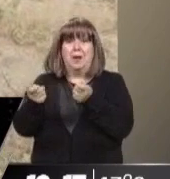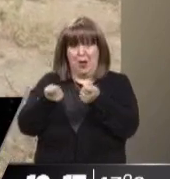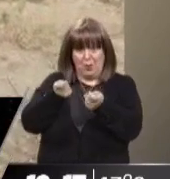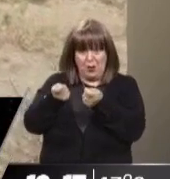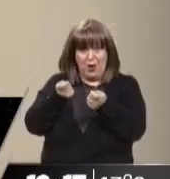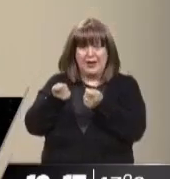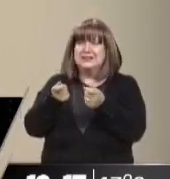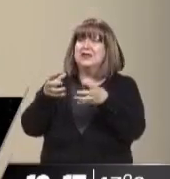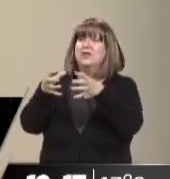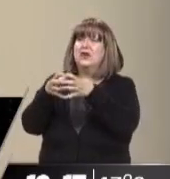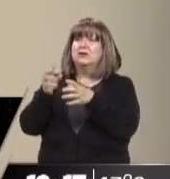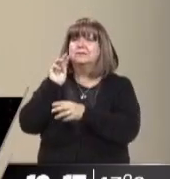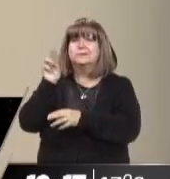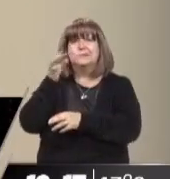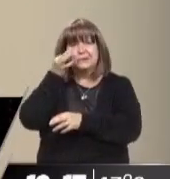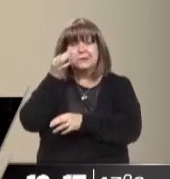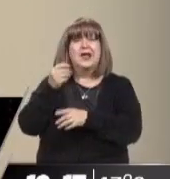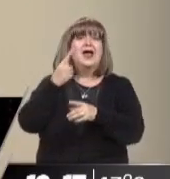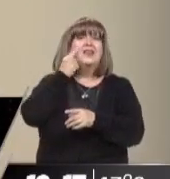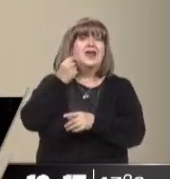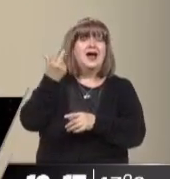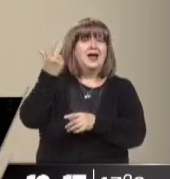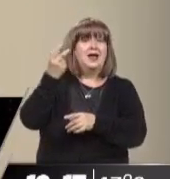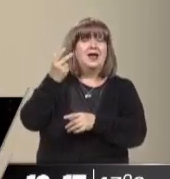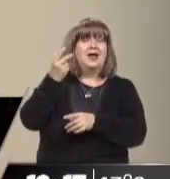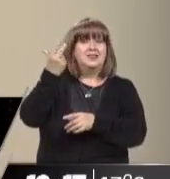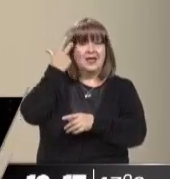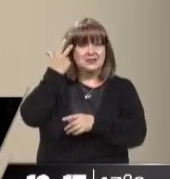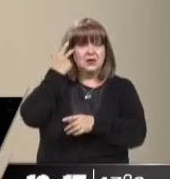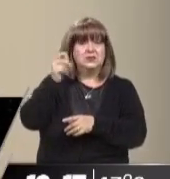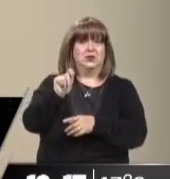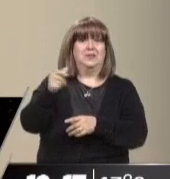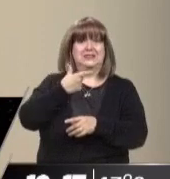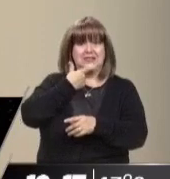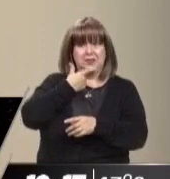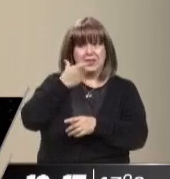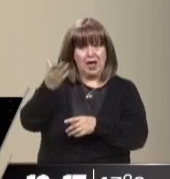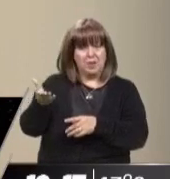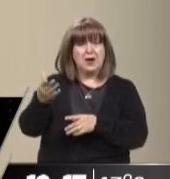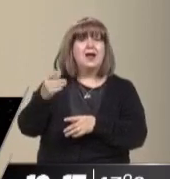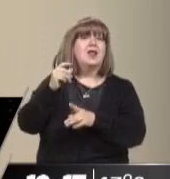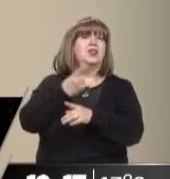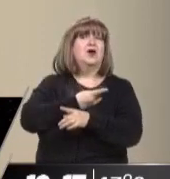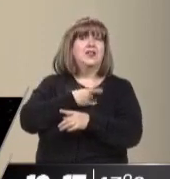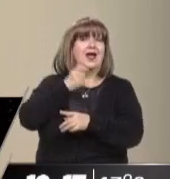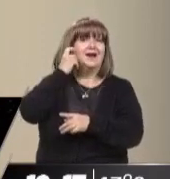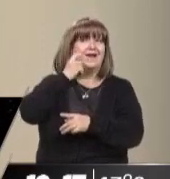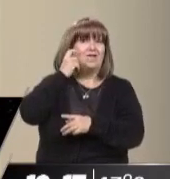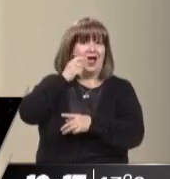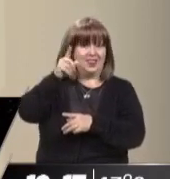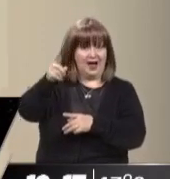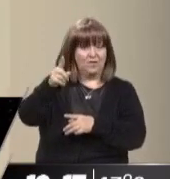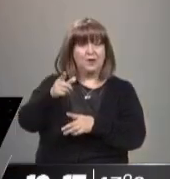la madrugada del 18 de septiembre en Rivadavia, en esta disco pub, lo que decían es que